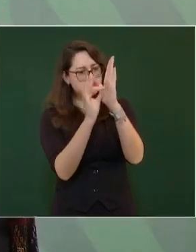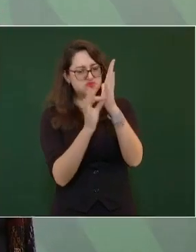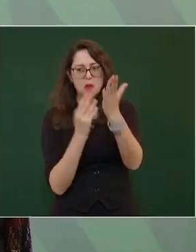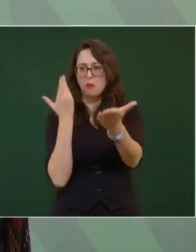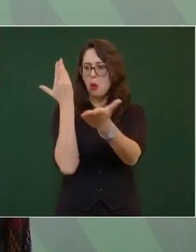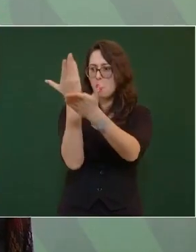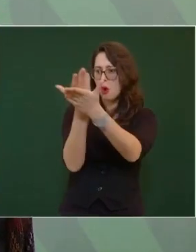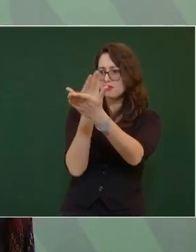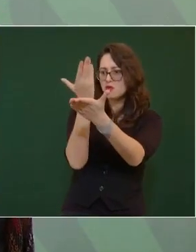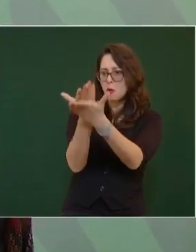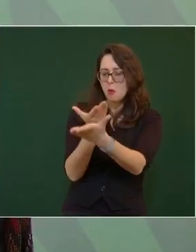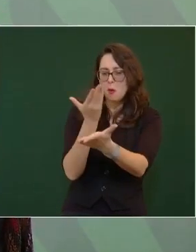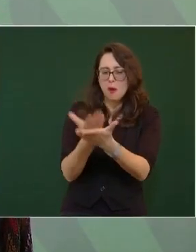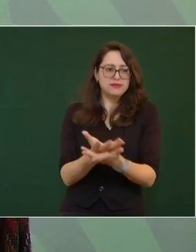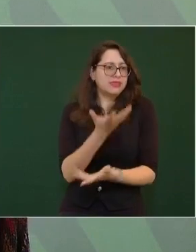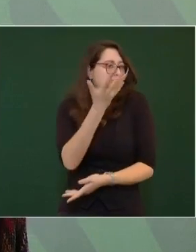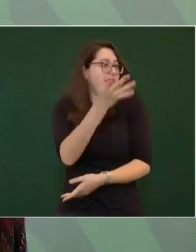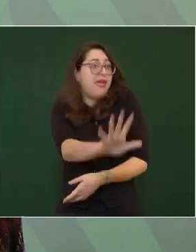10 puntos, 20, 30, 40, 50.